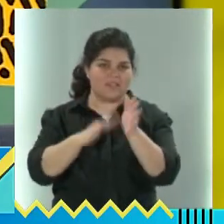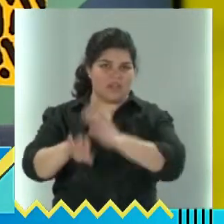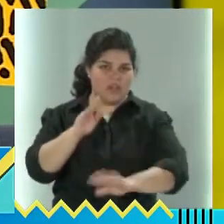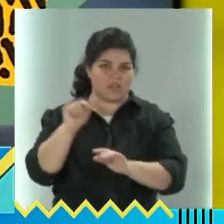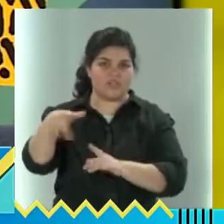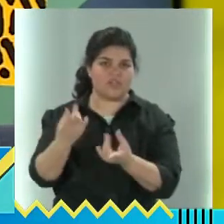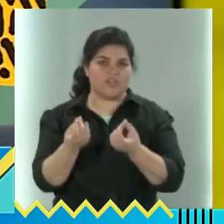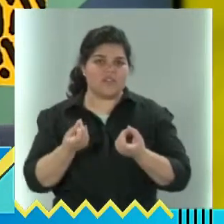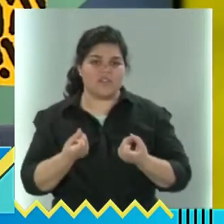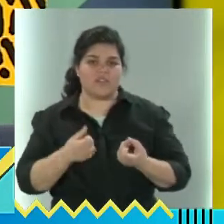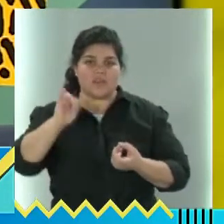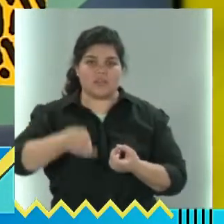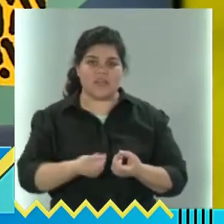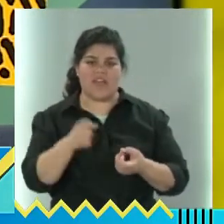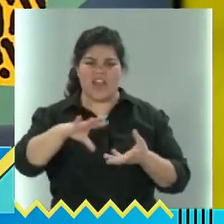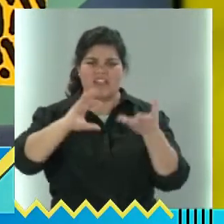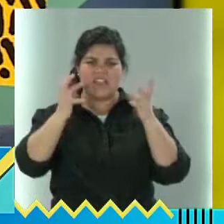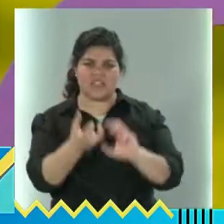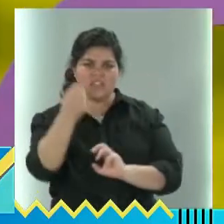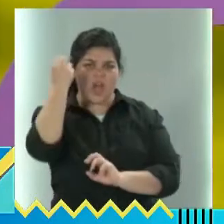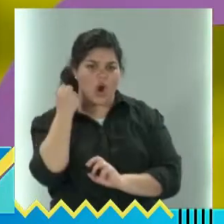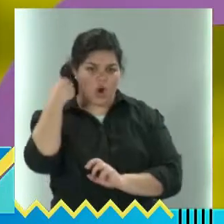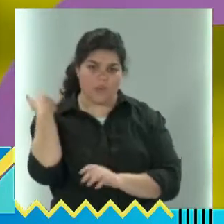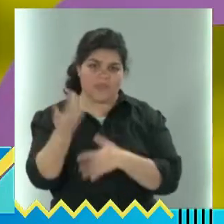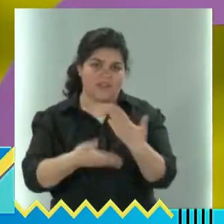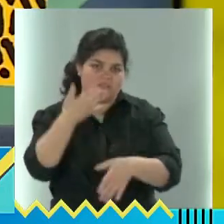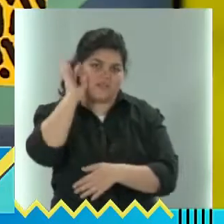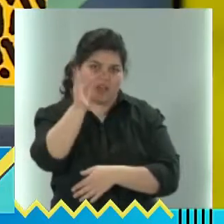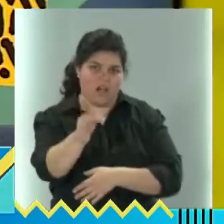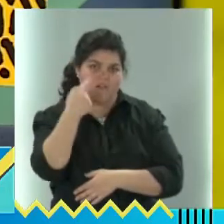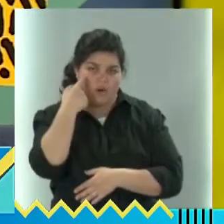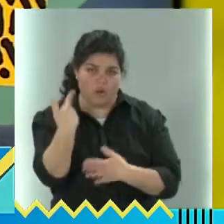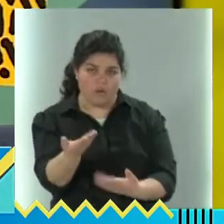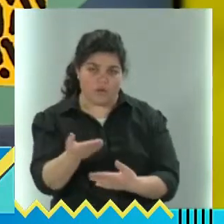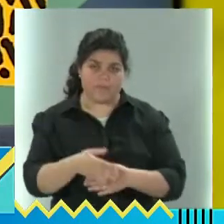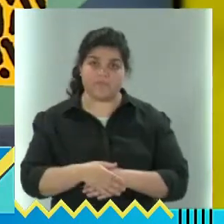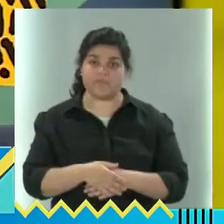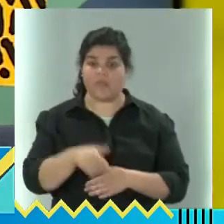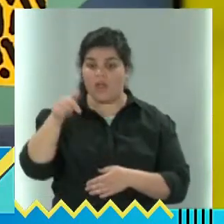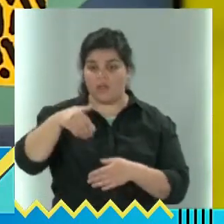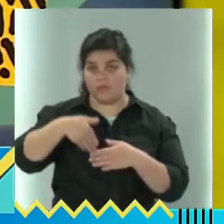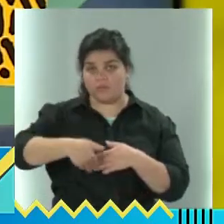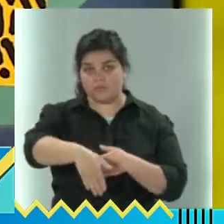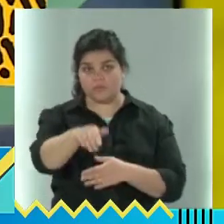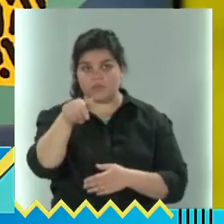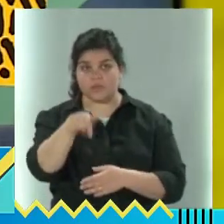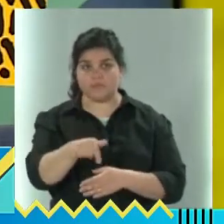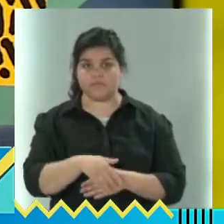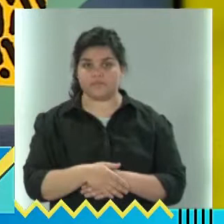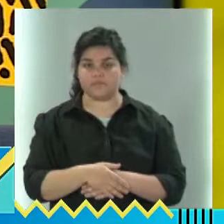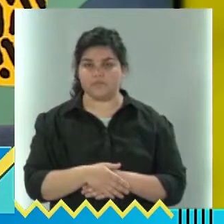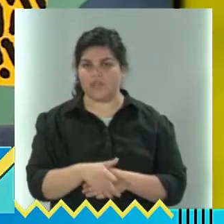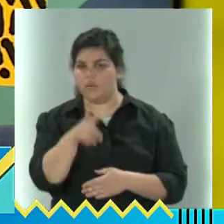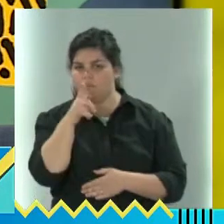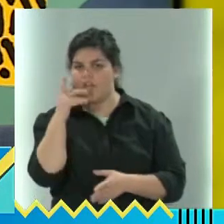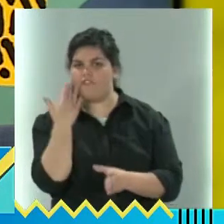necesidad por la situación económica, la crisis económica que uno se está viviendo y que de alguna manera hoy día están contempladas como una falta